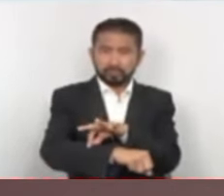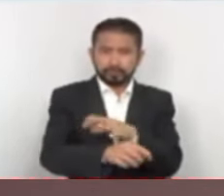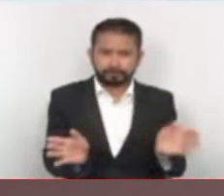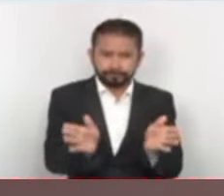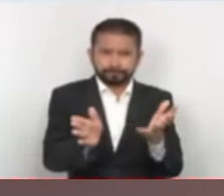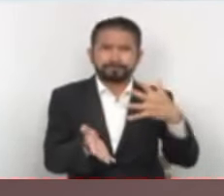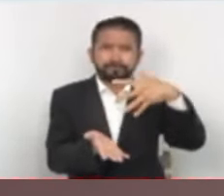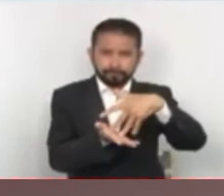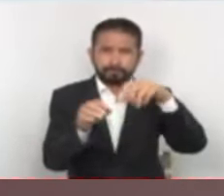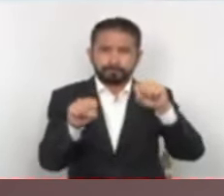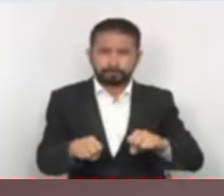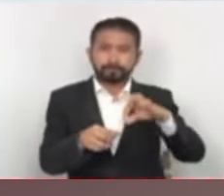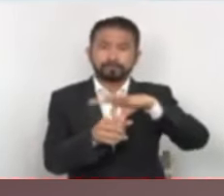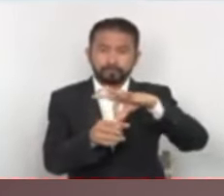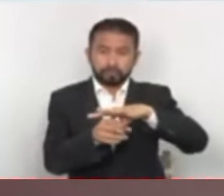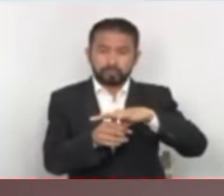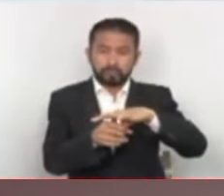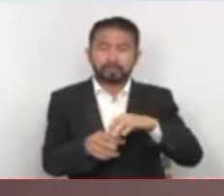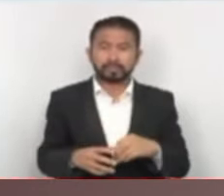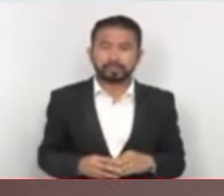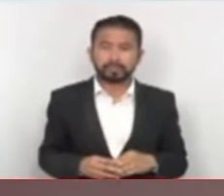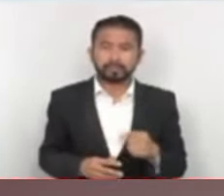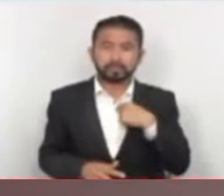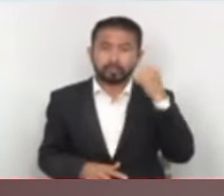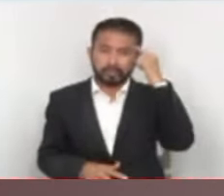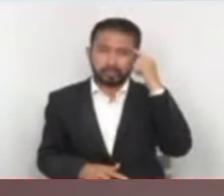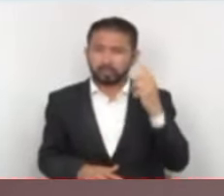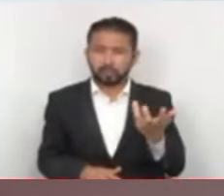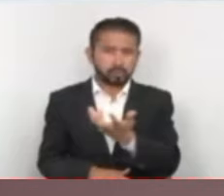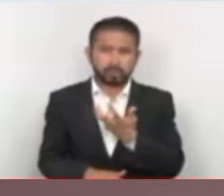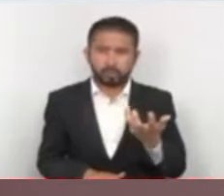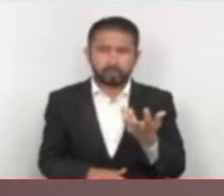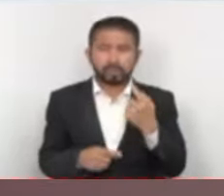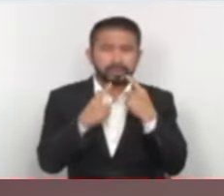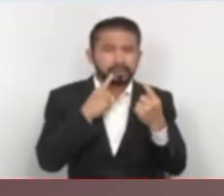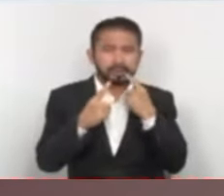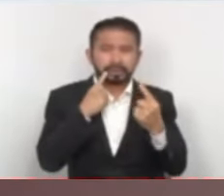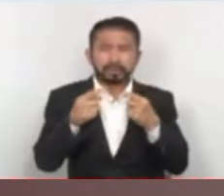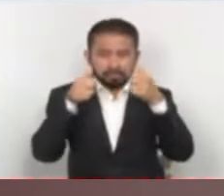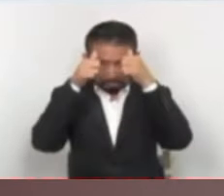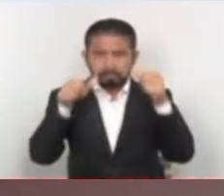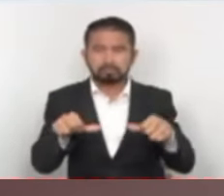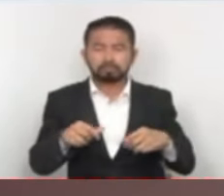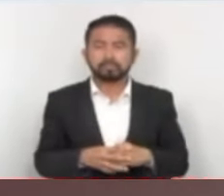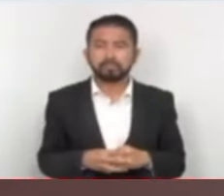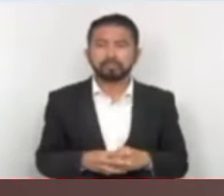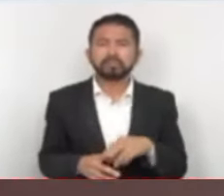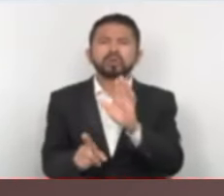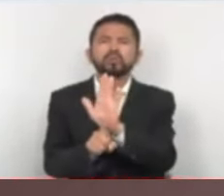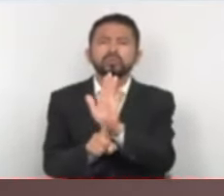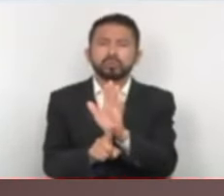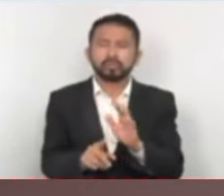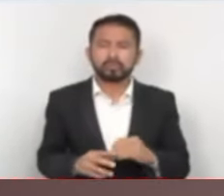a la población. Eso también es un punto que coincide, creería yo, entre todas las personas que hemos entrevistado. ¿Cuál sería